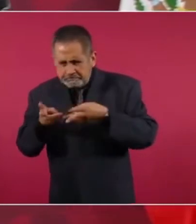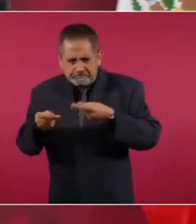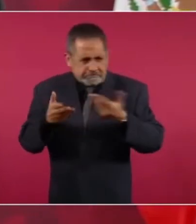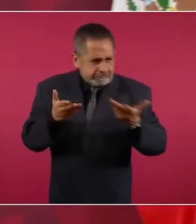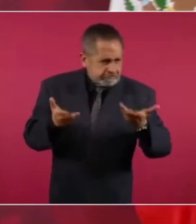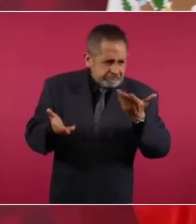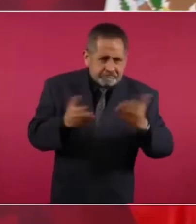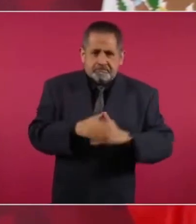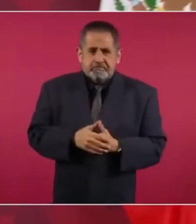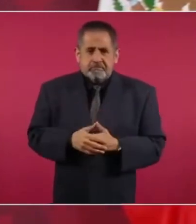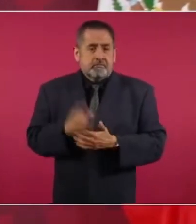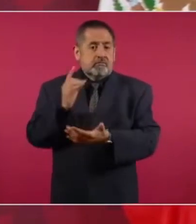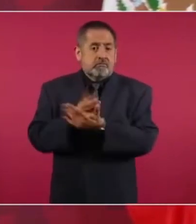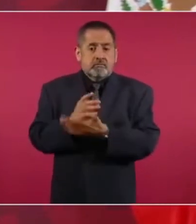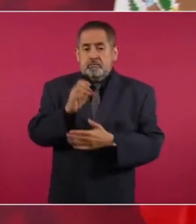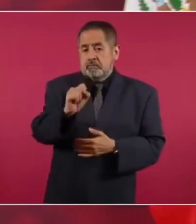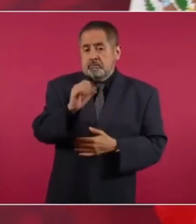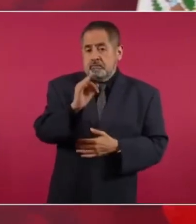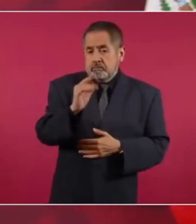no solo la función pública,